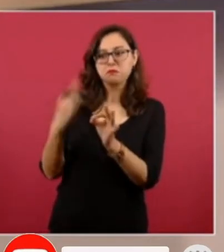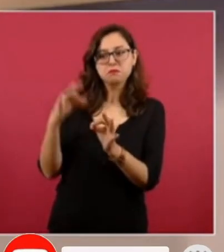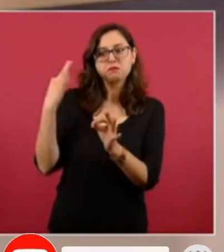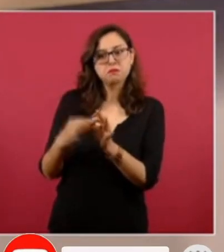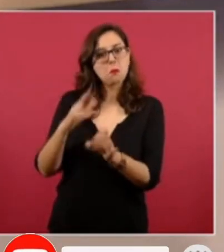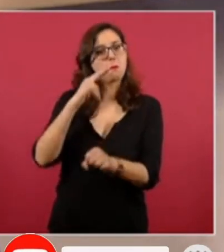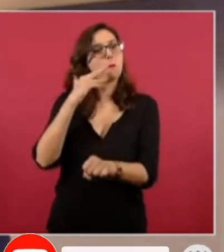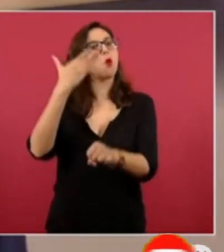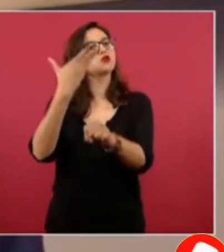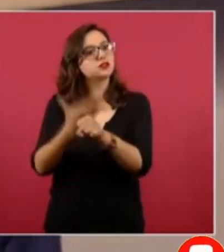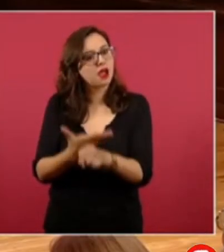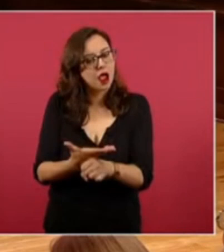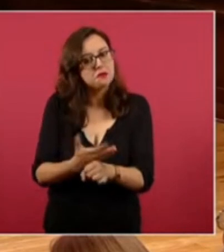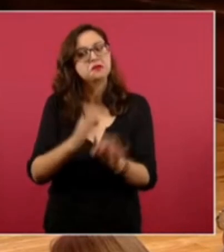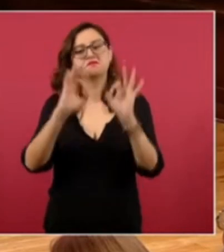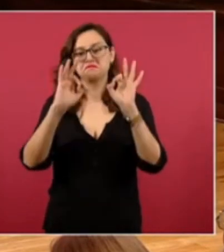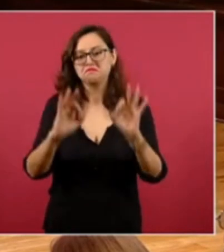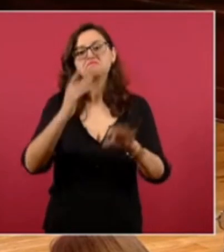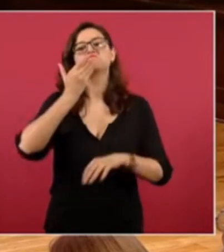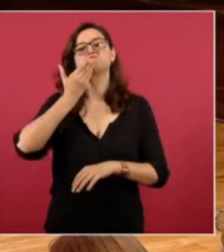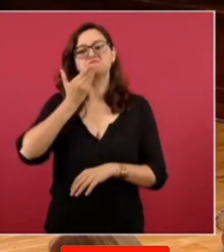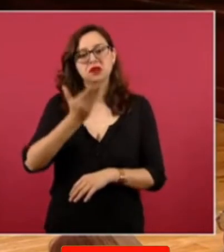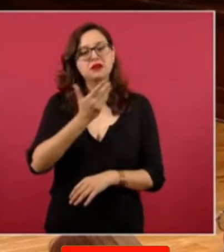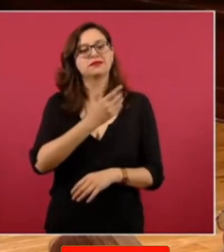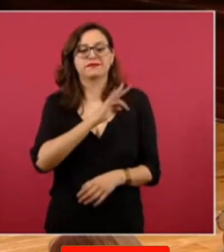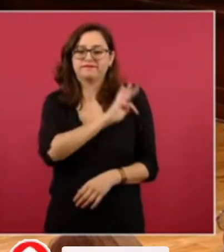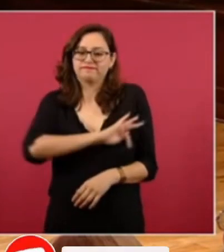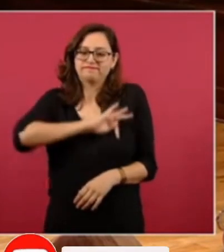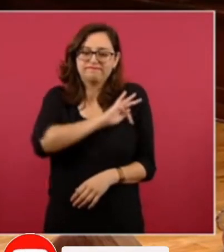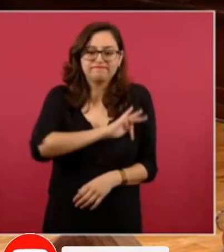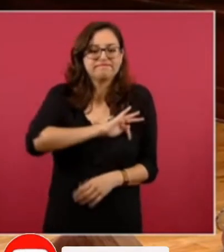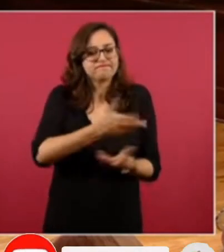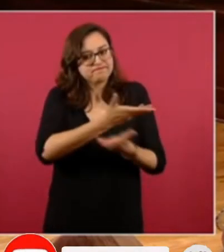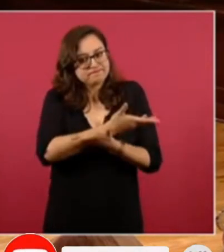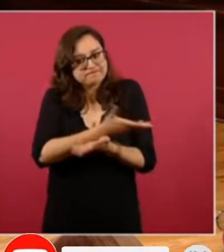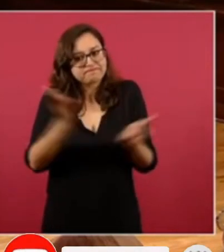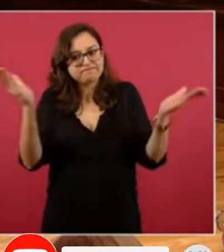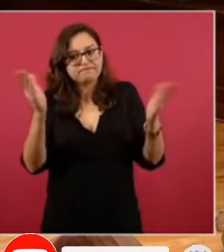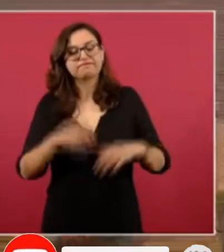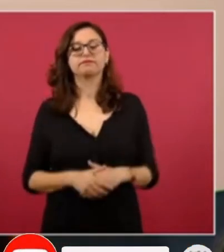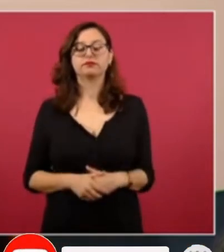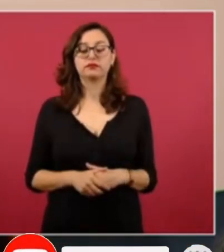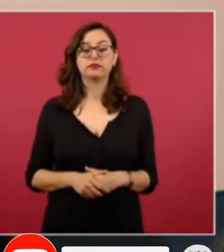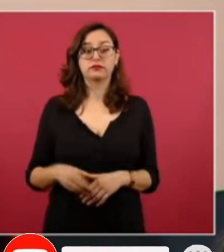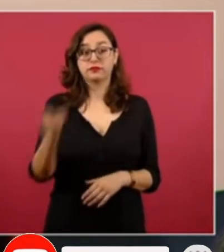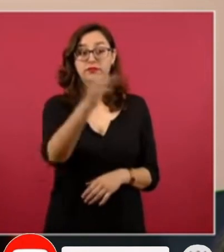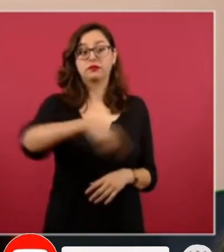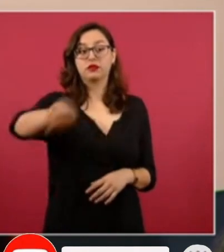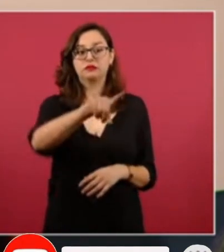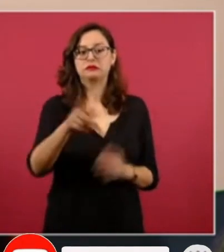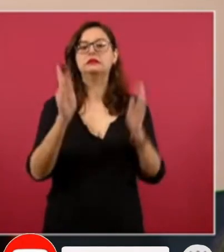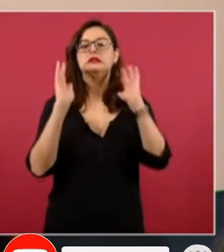entendiendo incluso que son otros tiempos, que antes, para decirlo